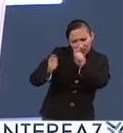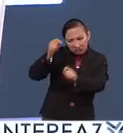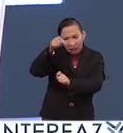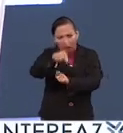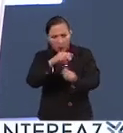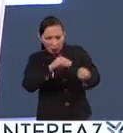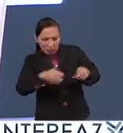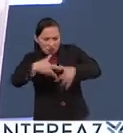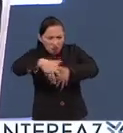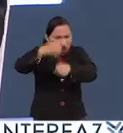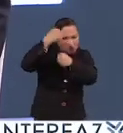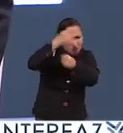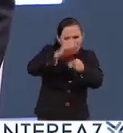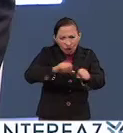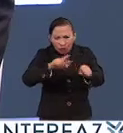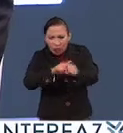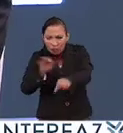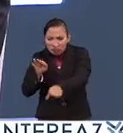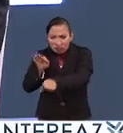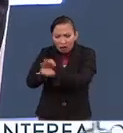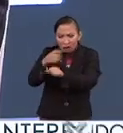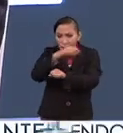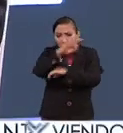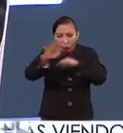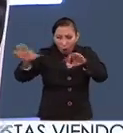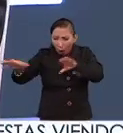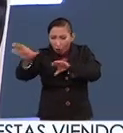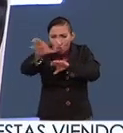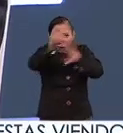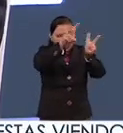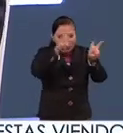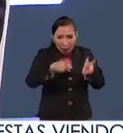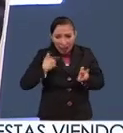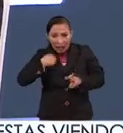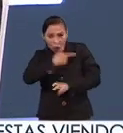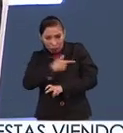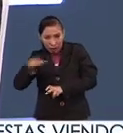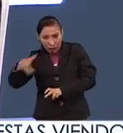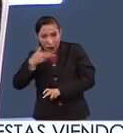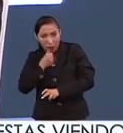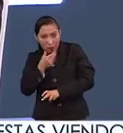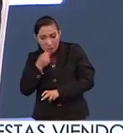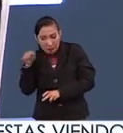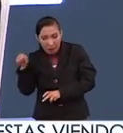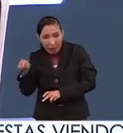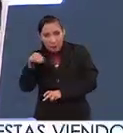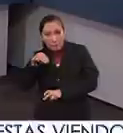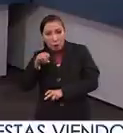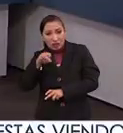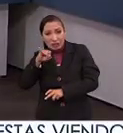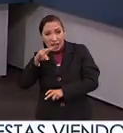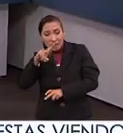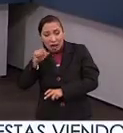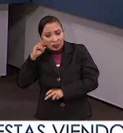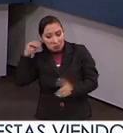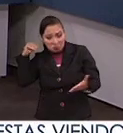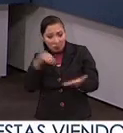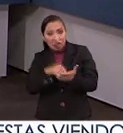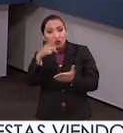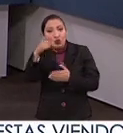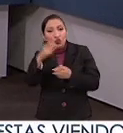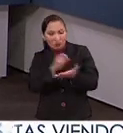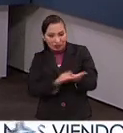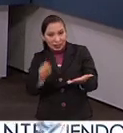movimientos sociales, la defensa de las causas, todos estos intereses, los cuales están verdaderamente retratados, no solamente en su